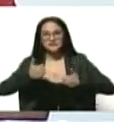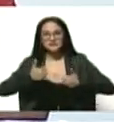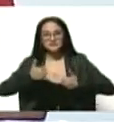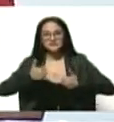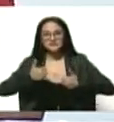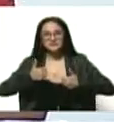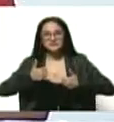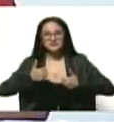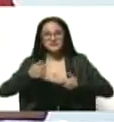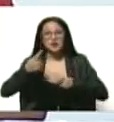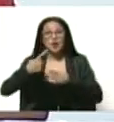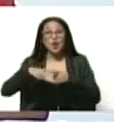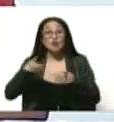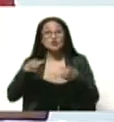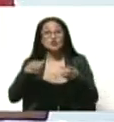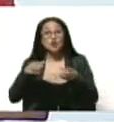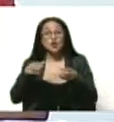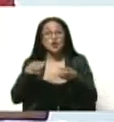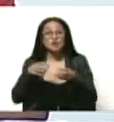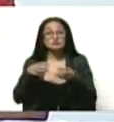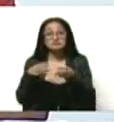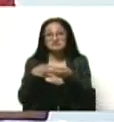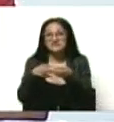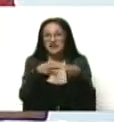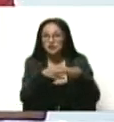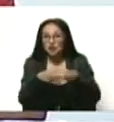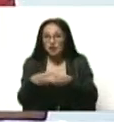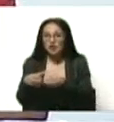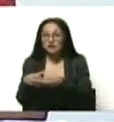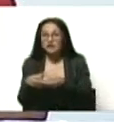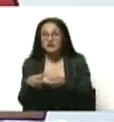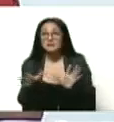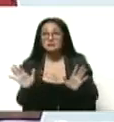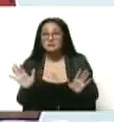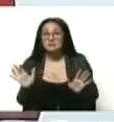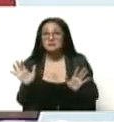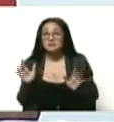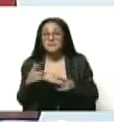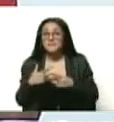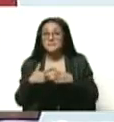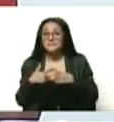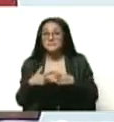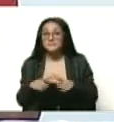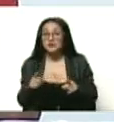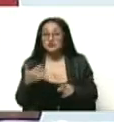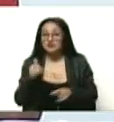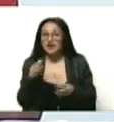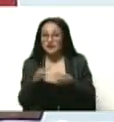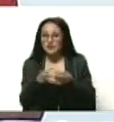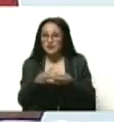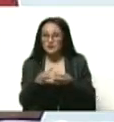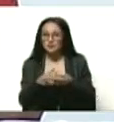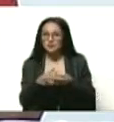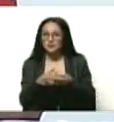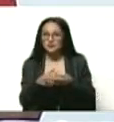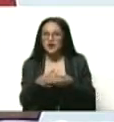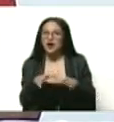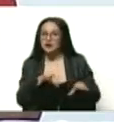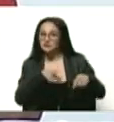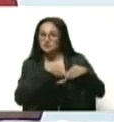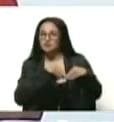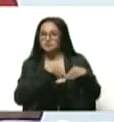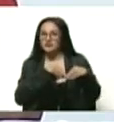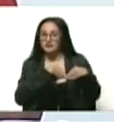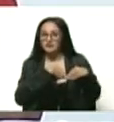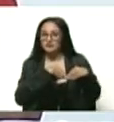con otros sectores. Pero aquí, si aquí ha habido sectores que se han asumido,